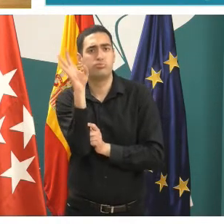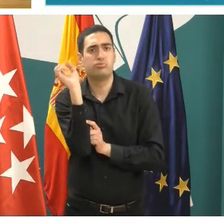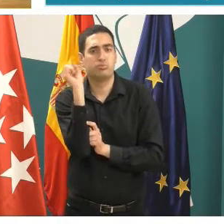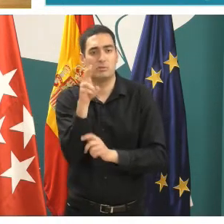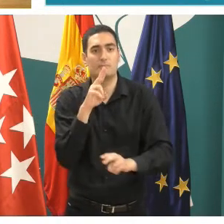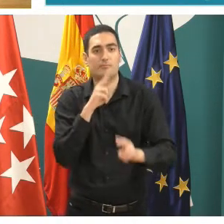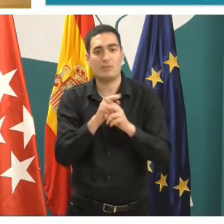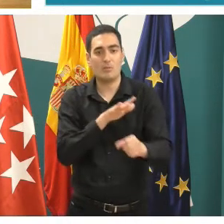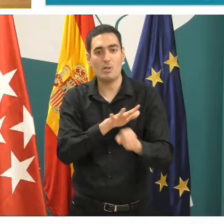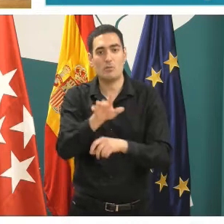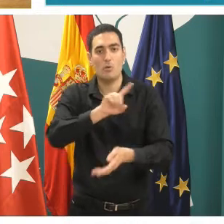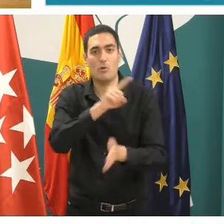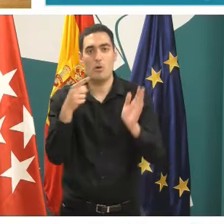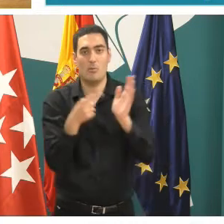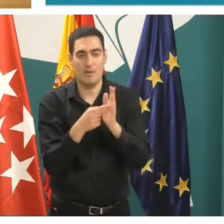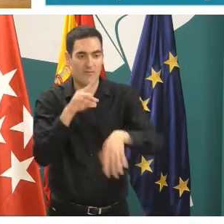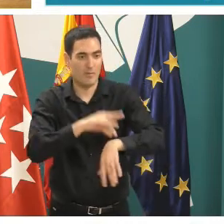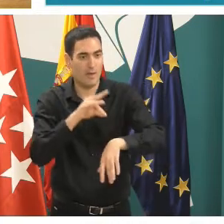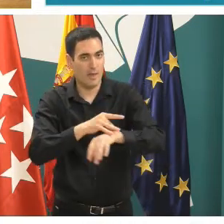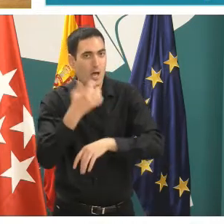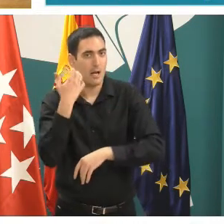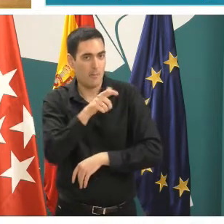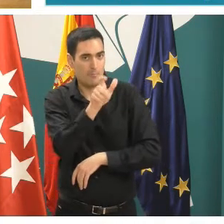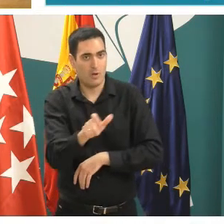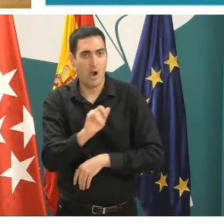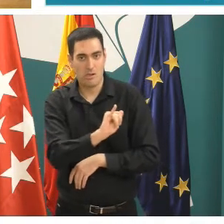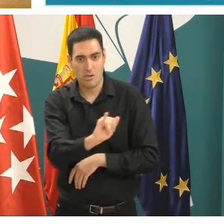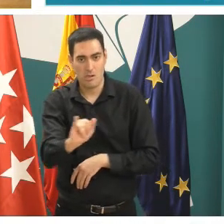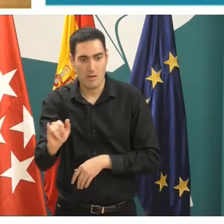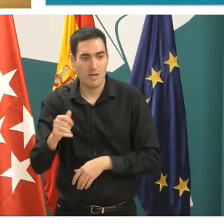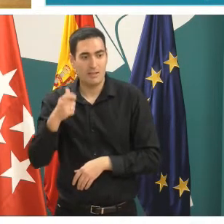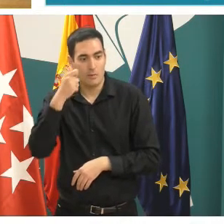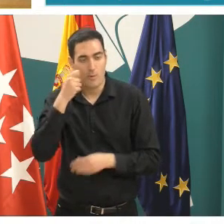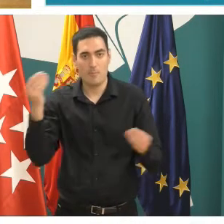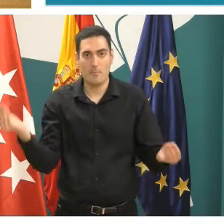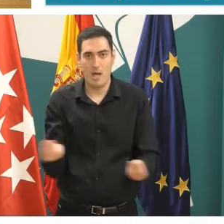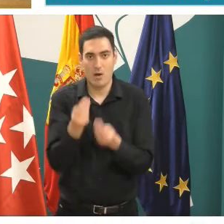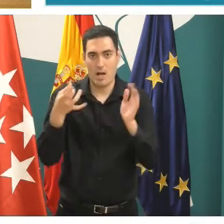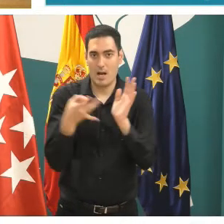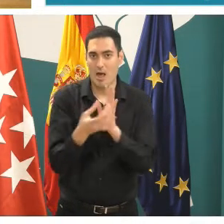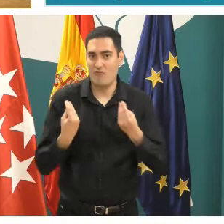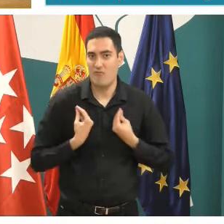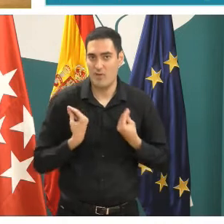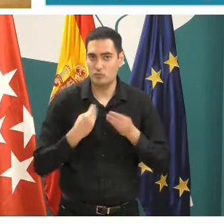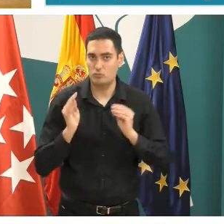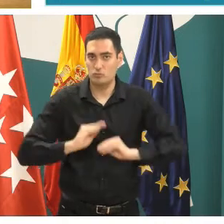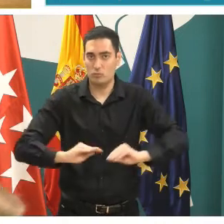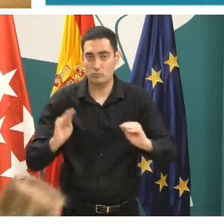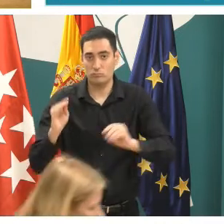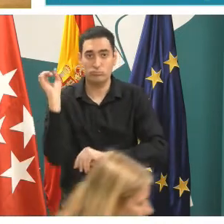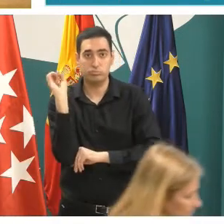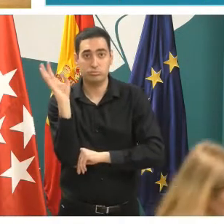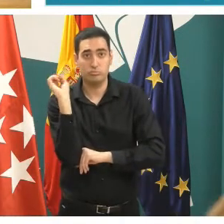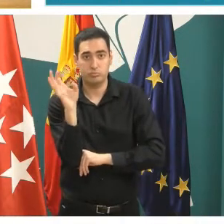abordaje integral para las personas con enfermedades raras, claves para la mejora de su salud y calidad de vida. Bueno, pues con esta ponencia vais a empezar